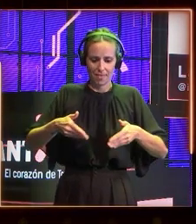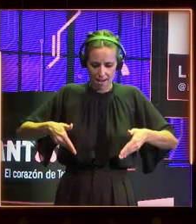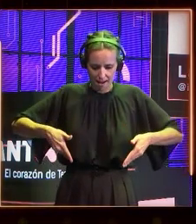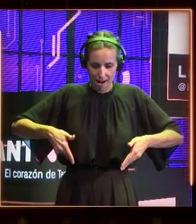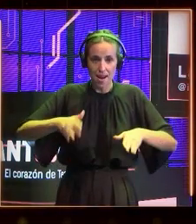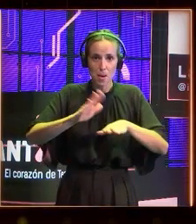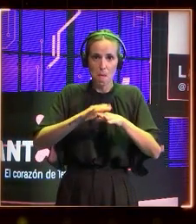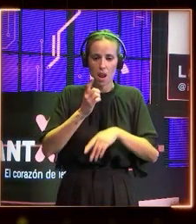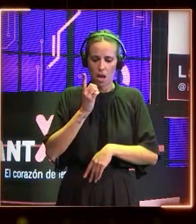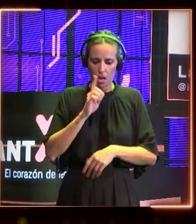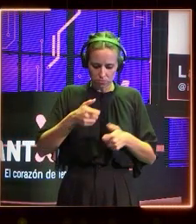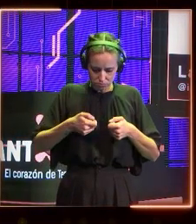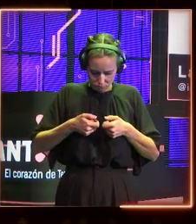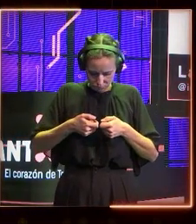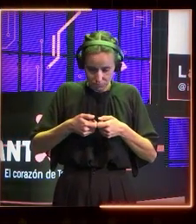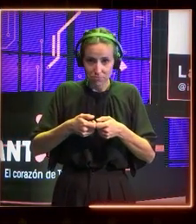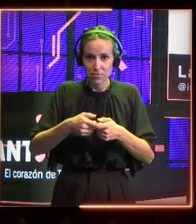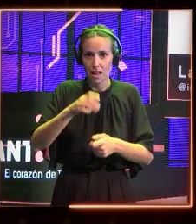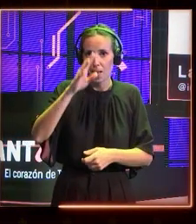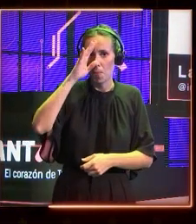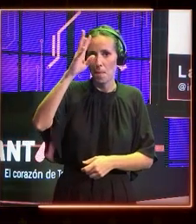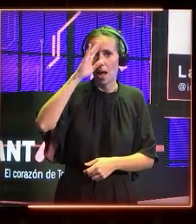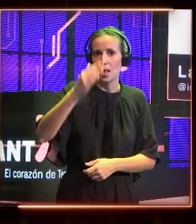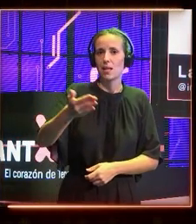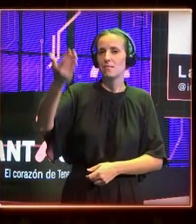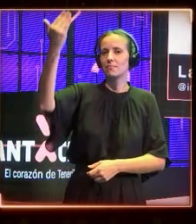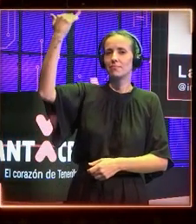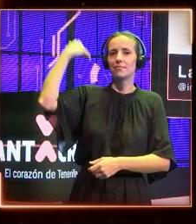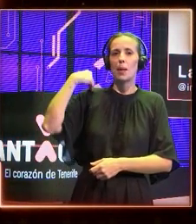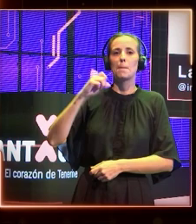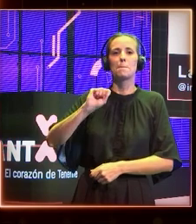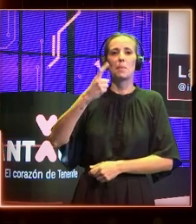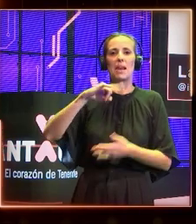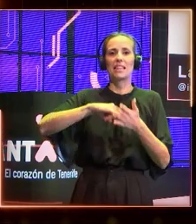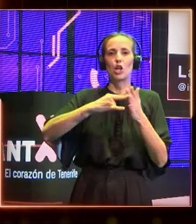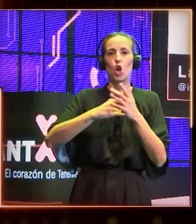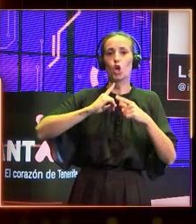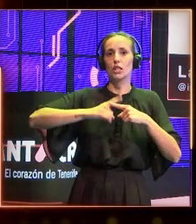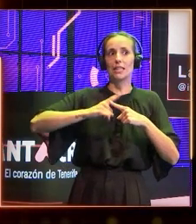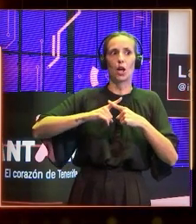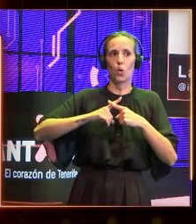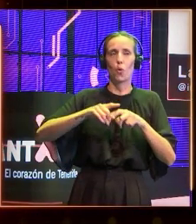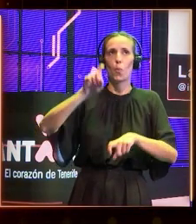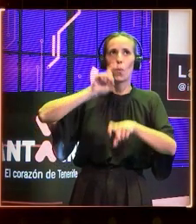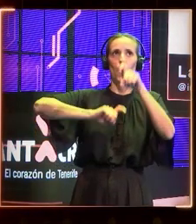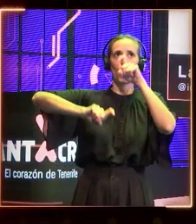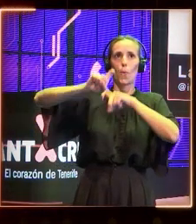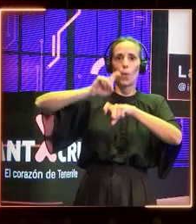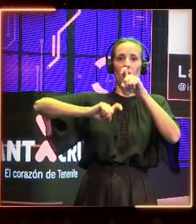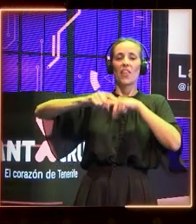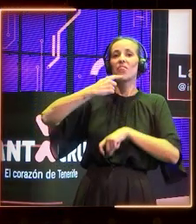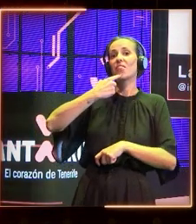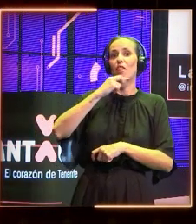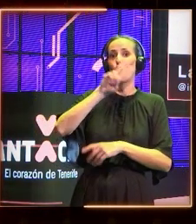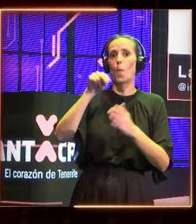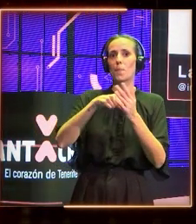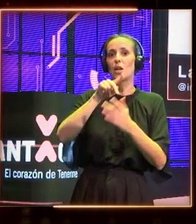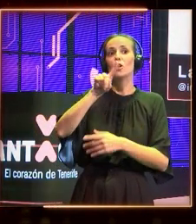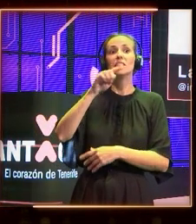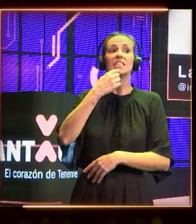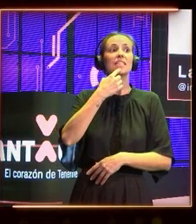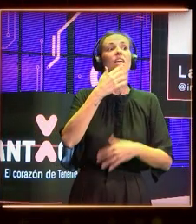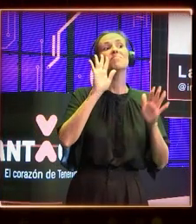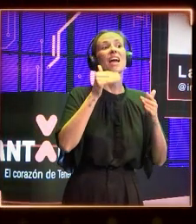años a la primera edición de tecnológica Santa Cruz y viene un avispado como nosotros y os dice en 2011 en el